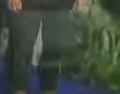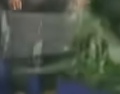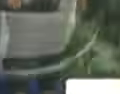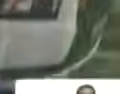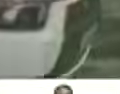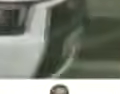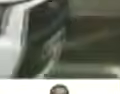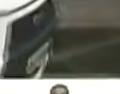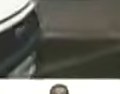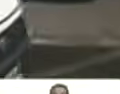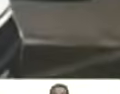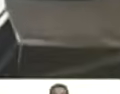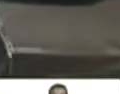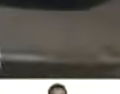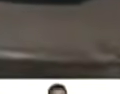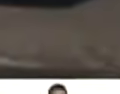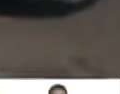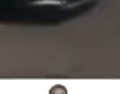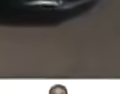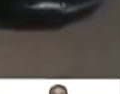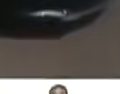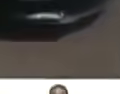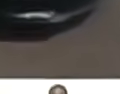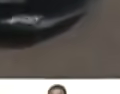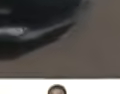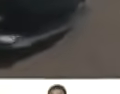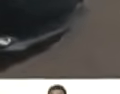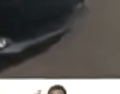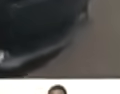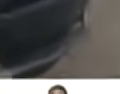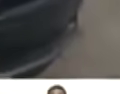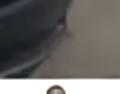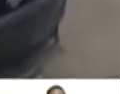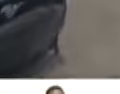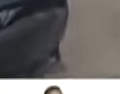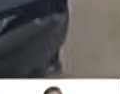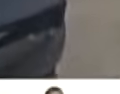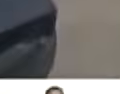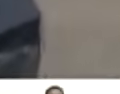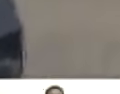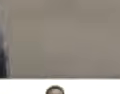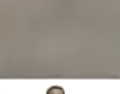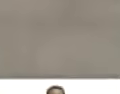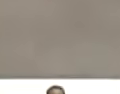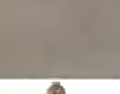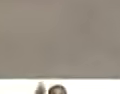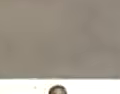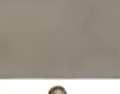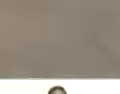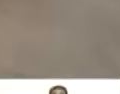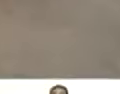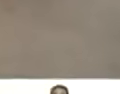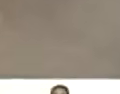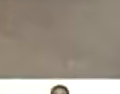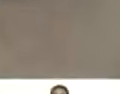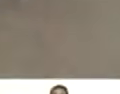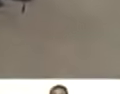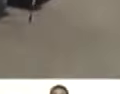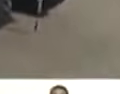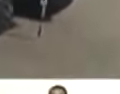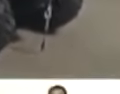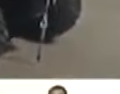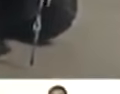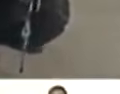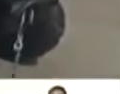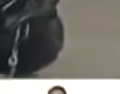exposición de los 25 años de la nueva historia. Dos momentos, 5 revoluciones, 25 años,